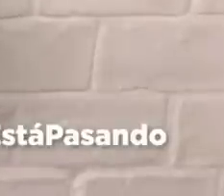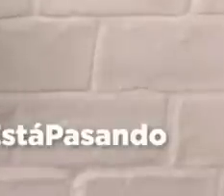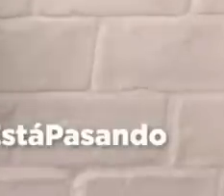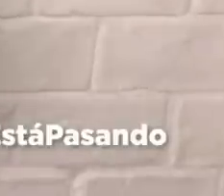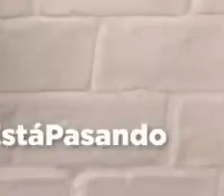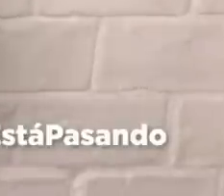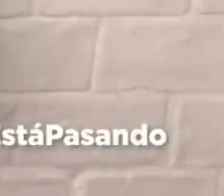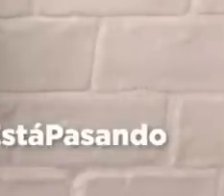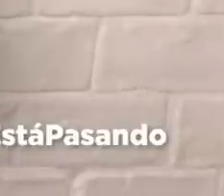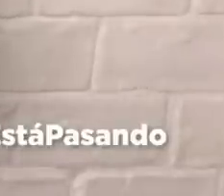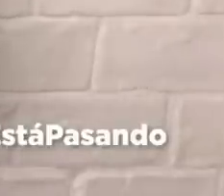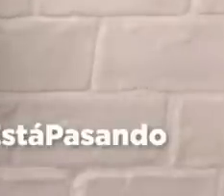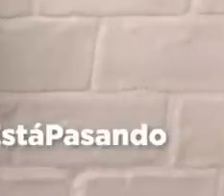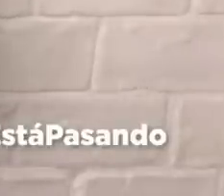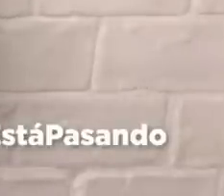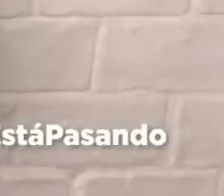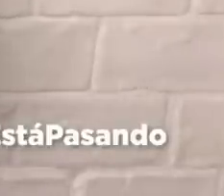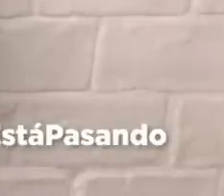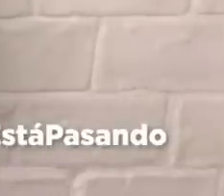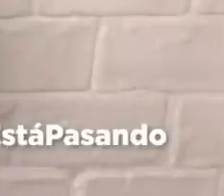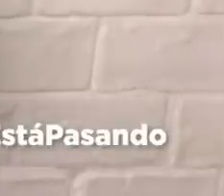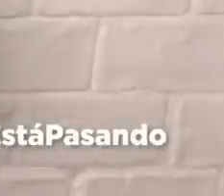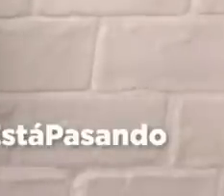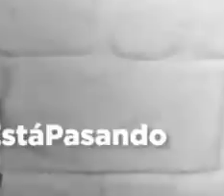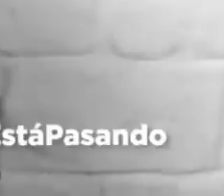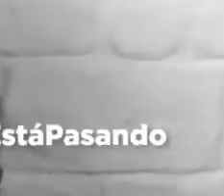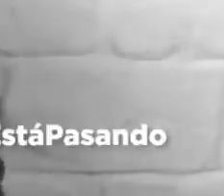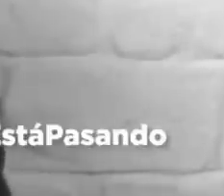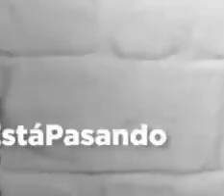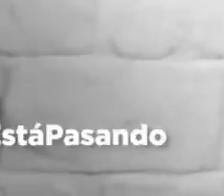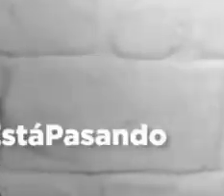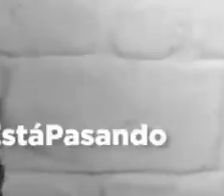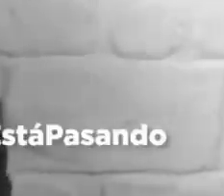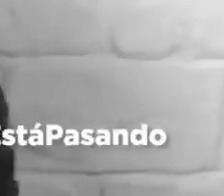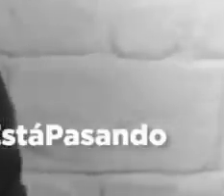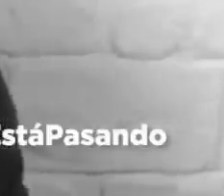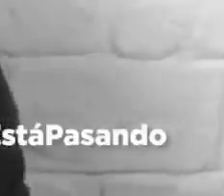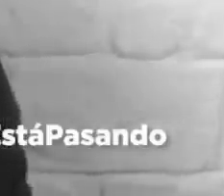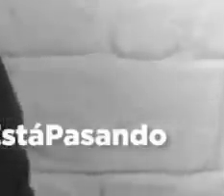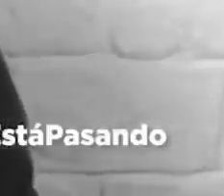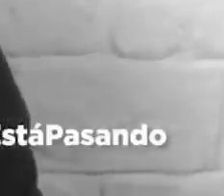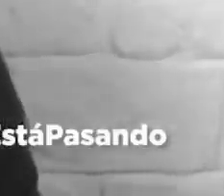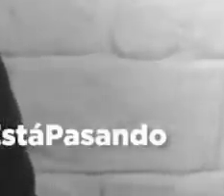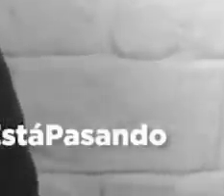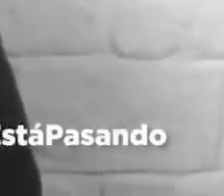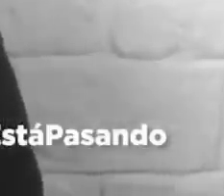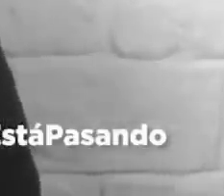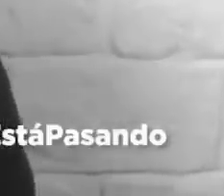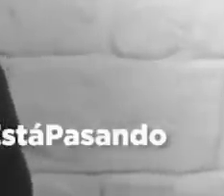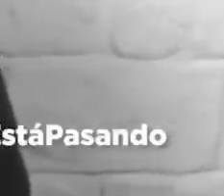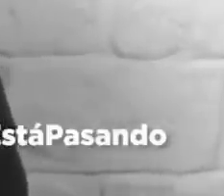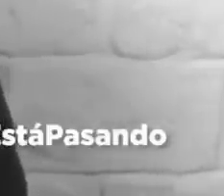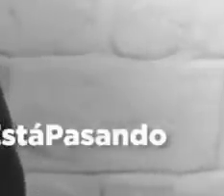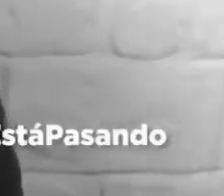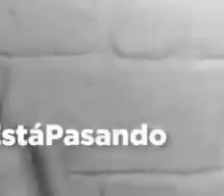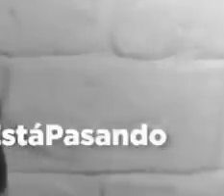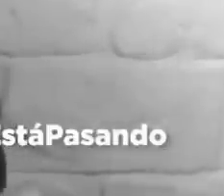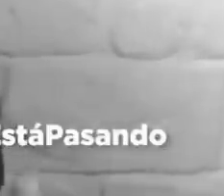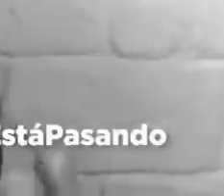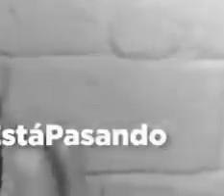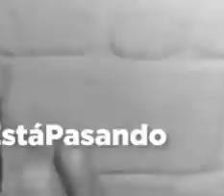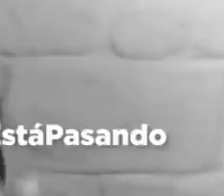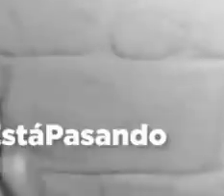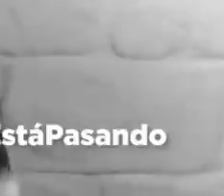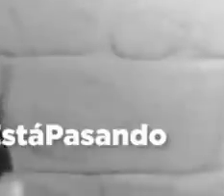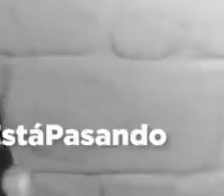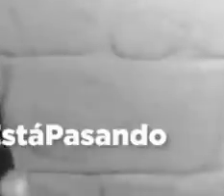el cambio sin siquiera dar cuenta de que no era legal. Porque si el suegro de Lema era el subsecretario del Mides, Lema